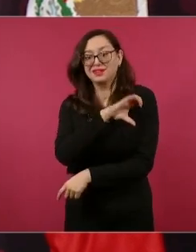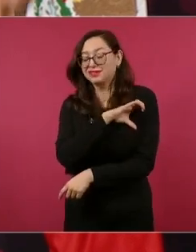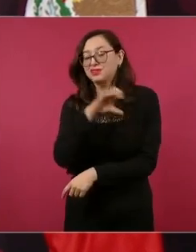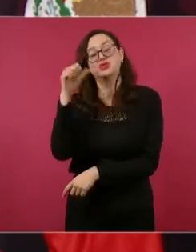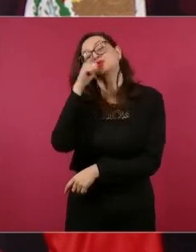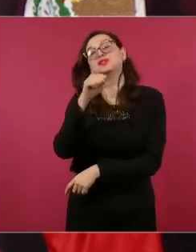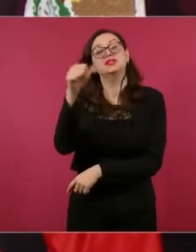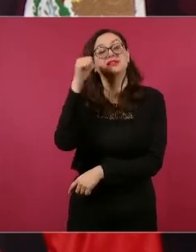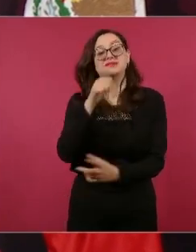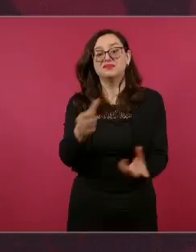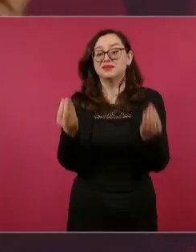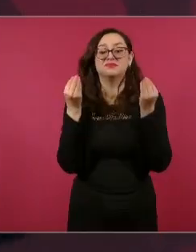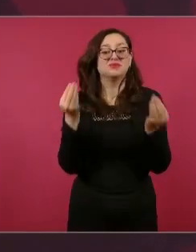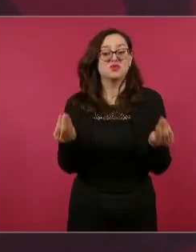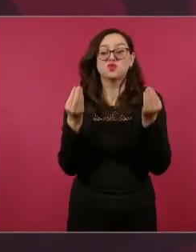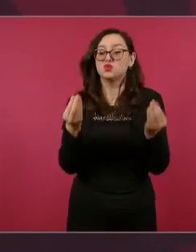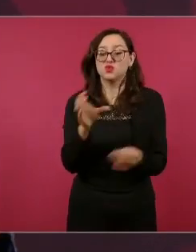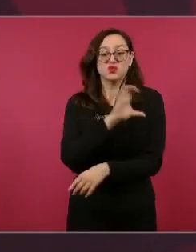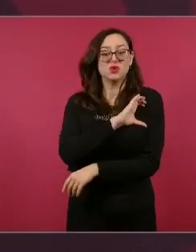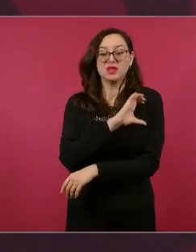porque